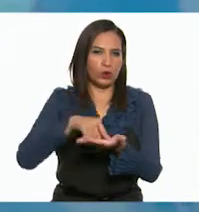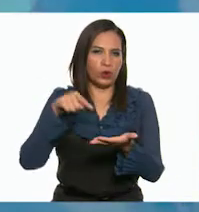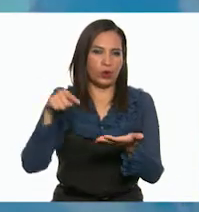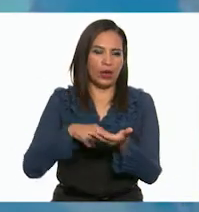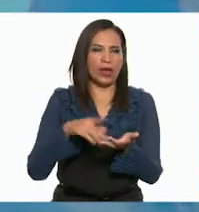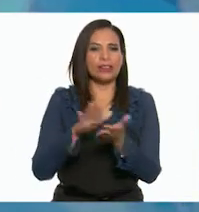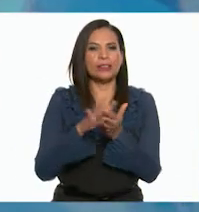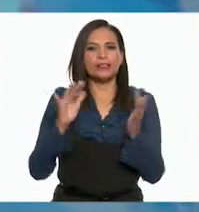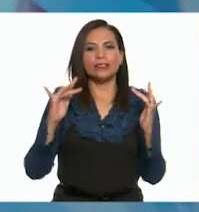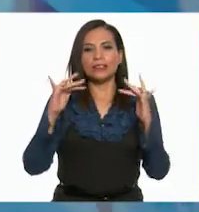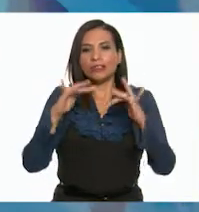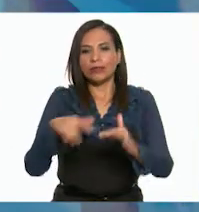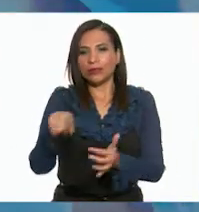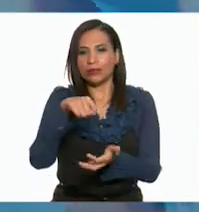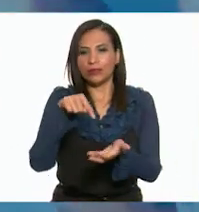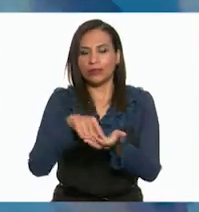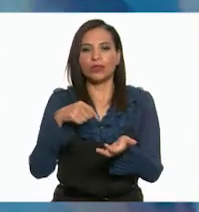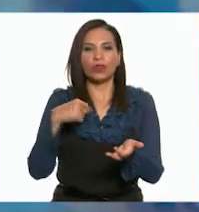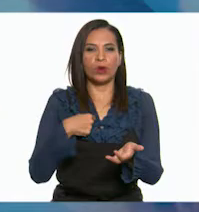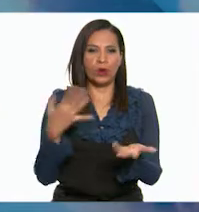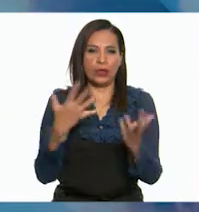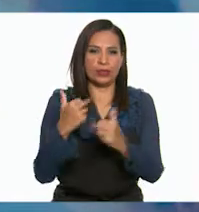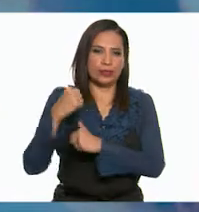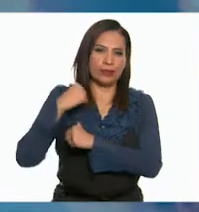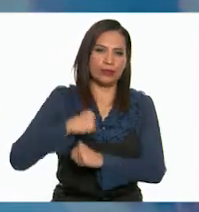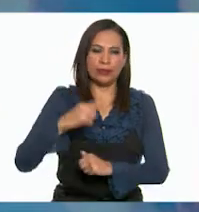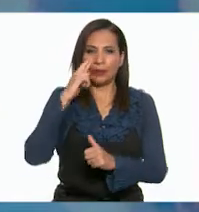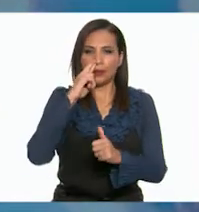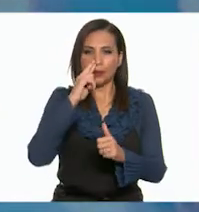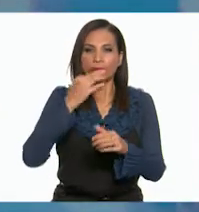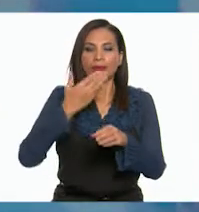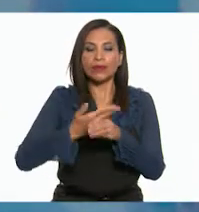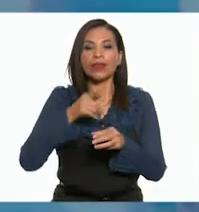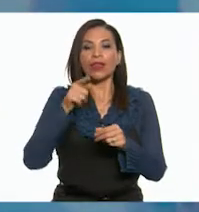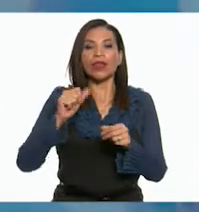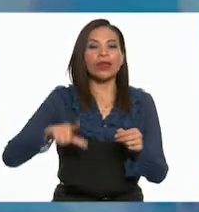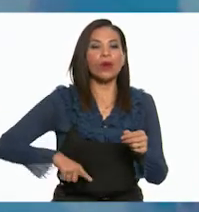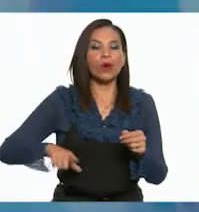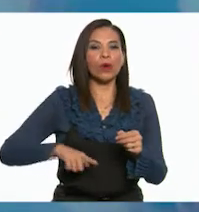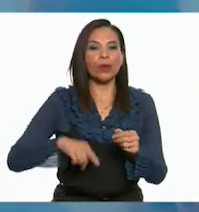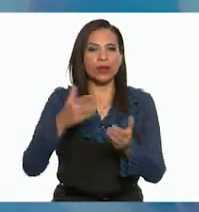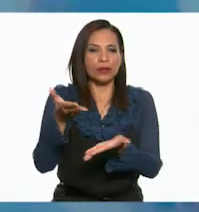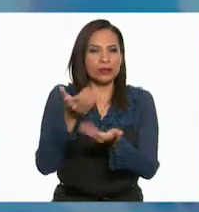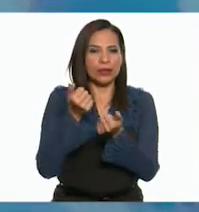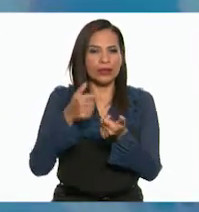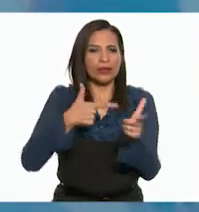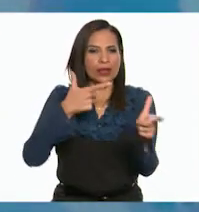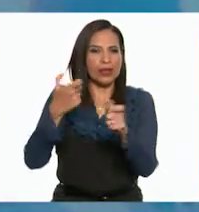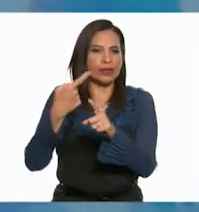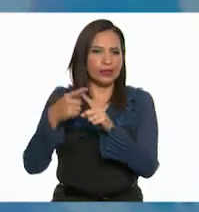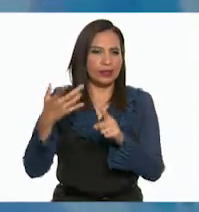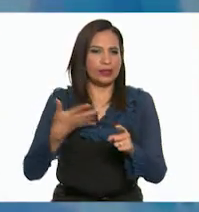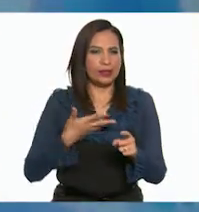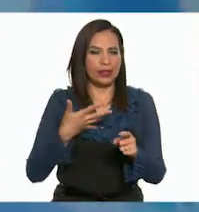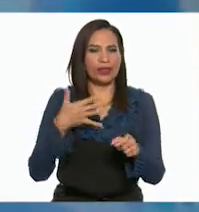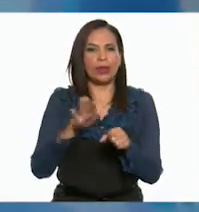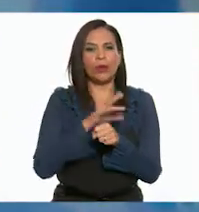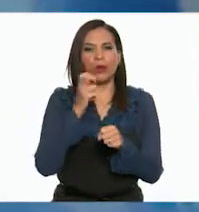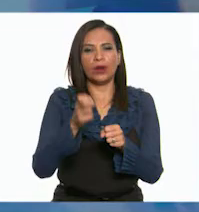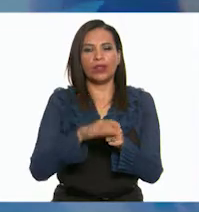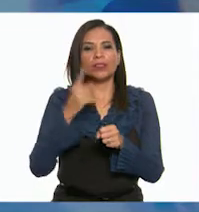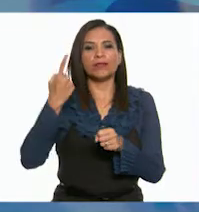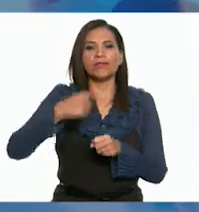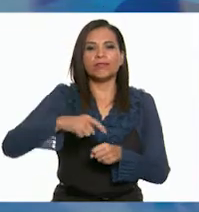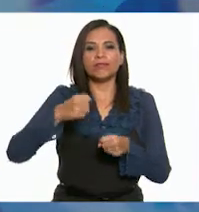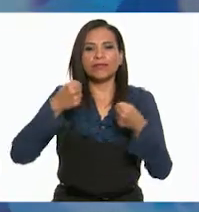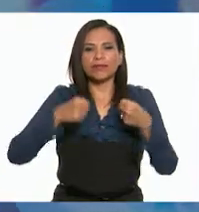por donde pasara, yo me hiciera cargo del gobierno y recibiera las armas que existían, dejando en el mando